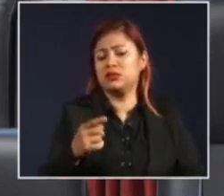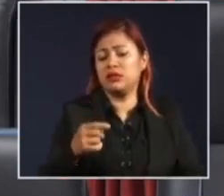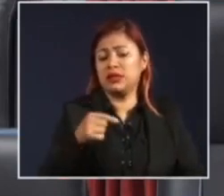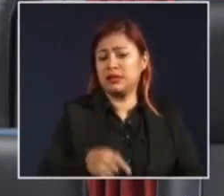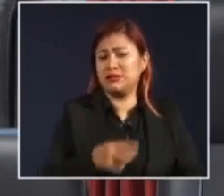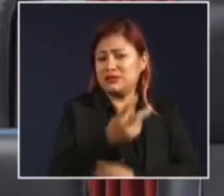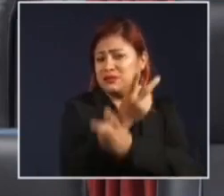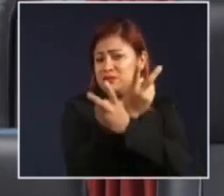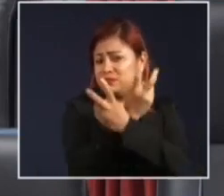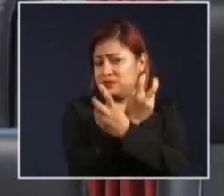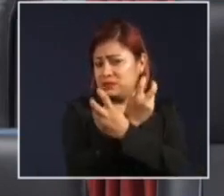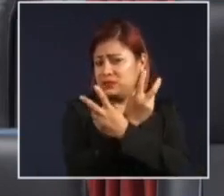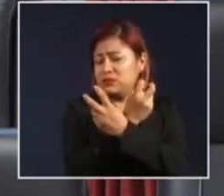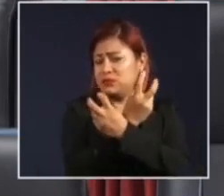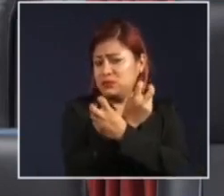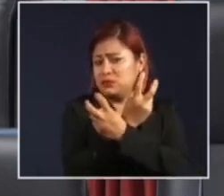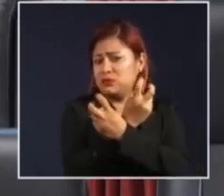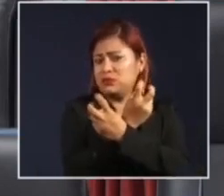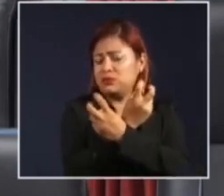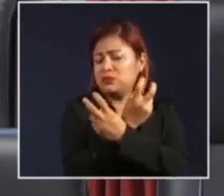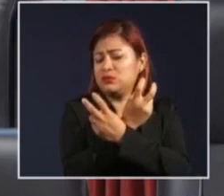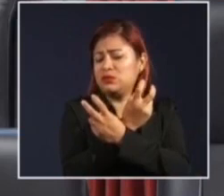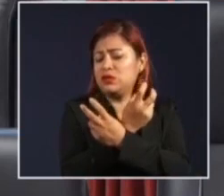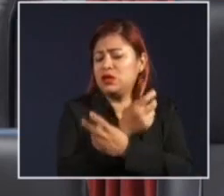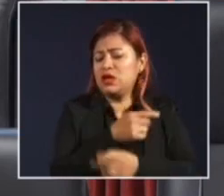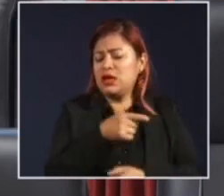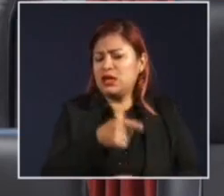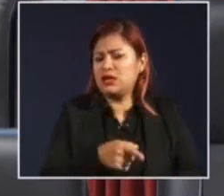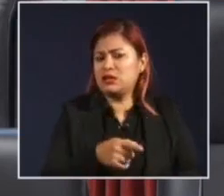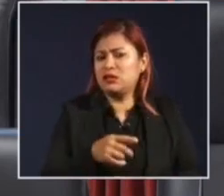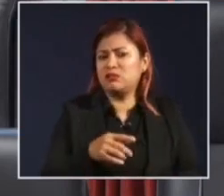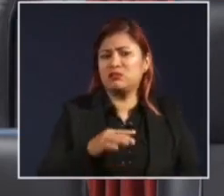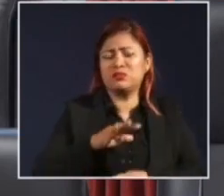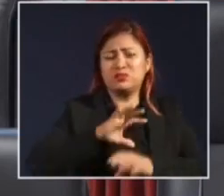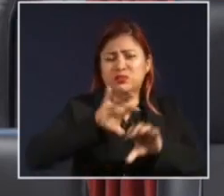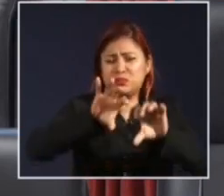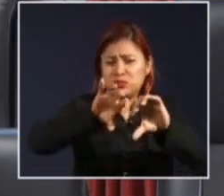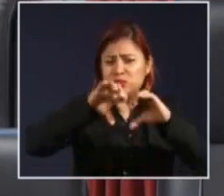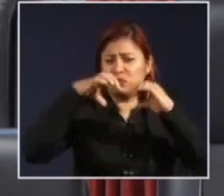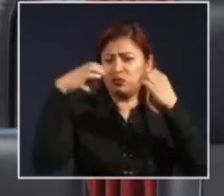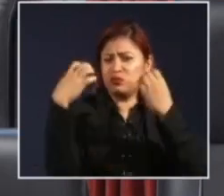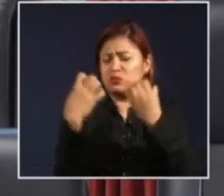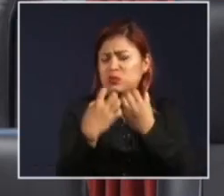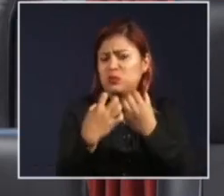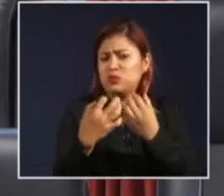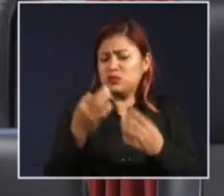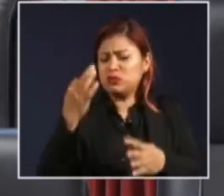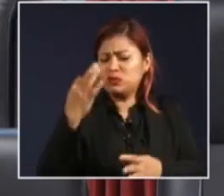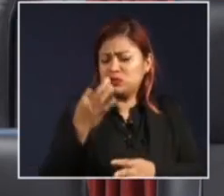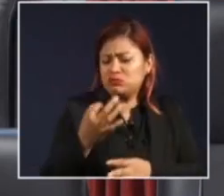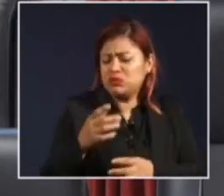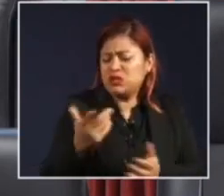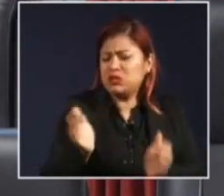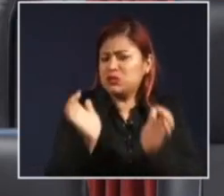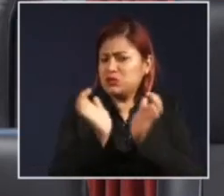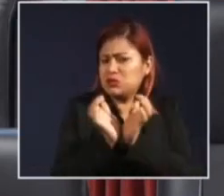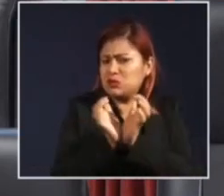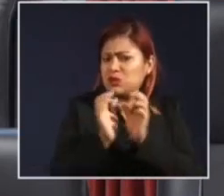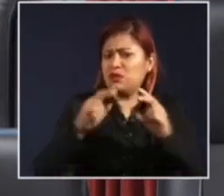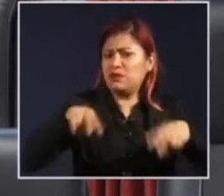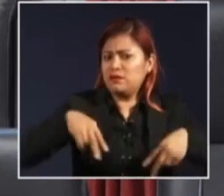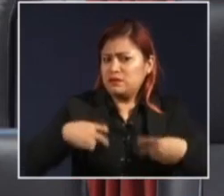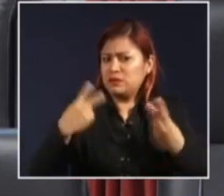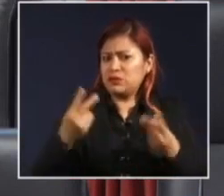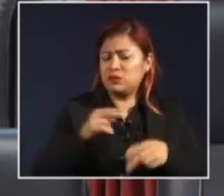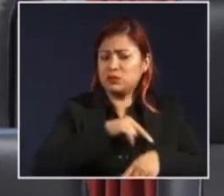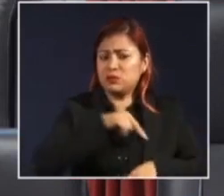si esto ha sido declarado como pandemia a nivel mundial, los seguros de vida que nosotros y todas